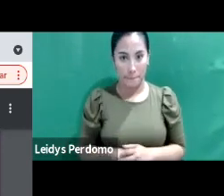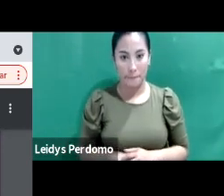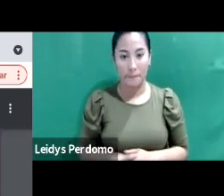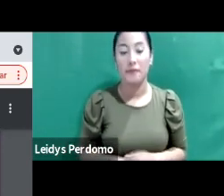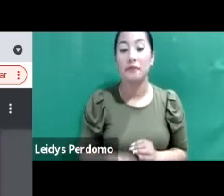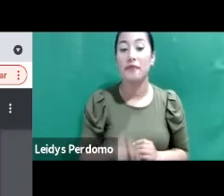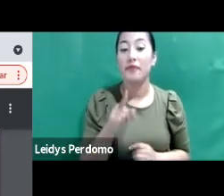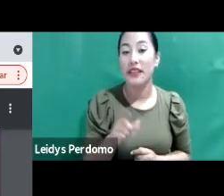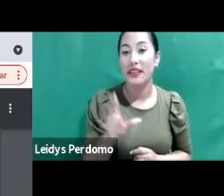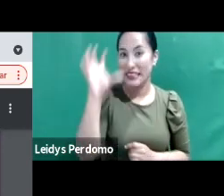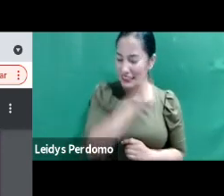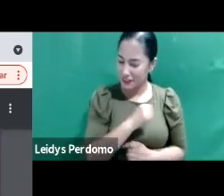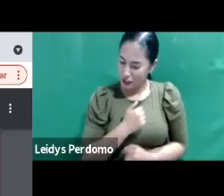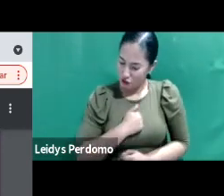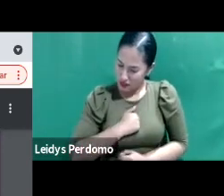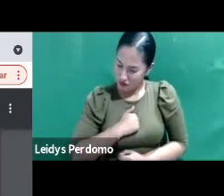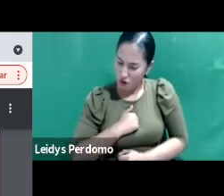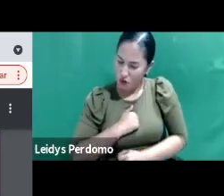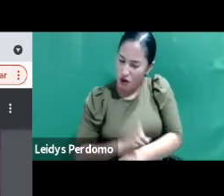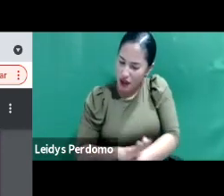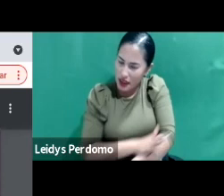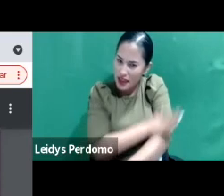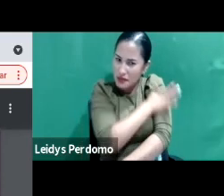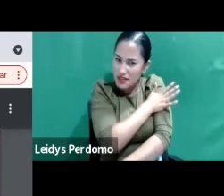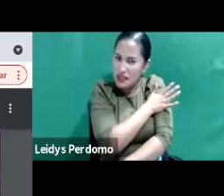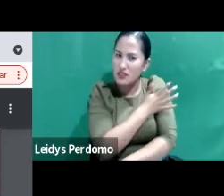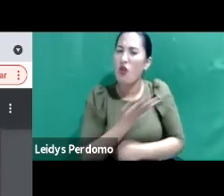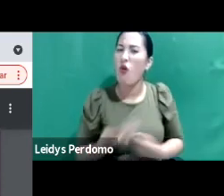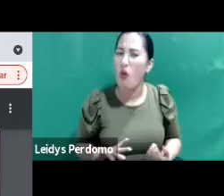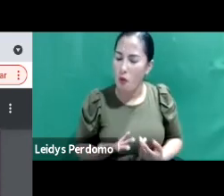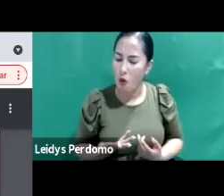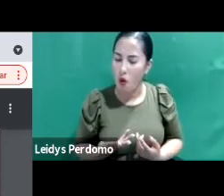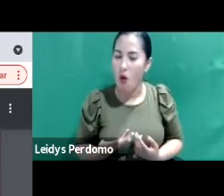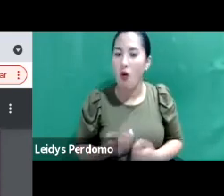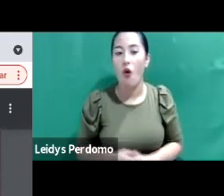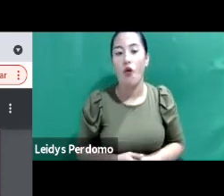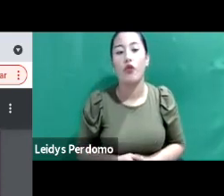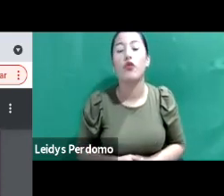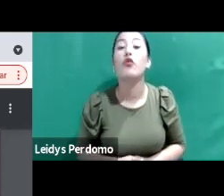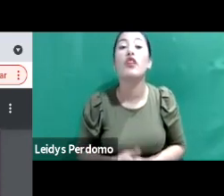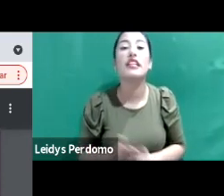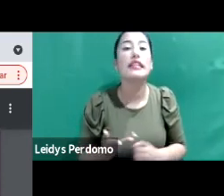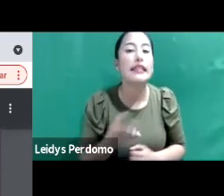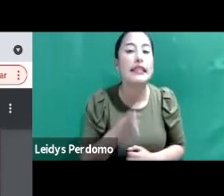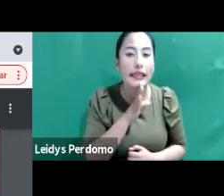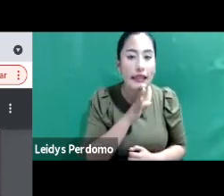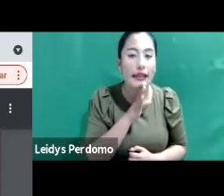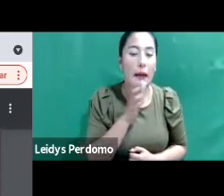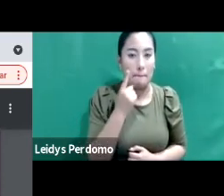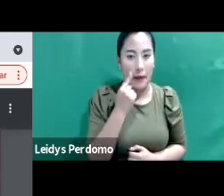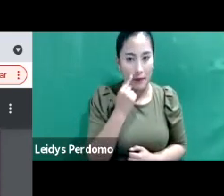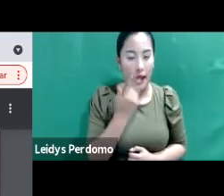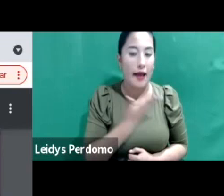la identificación de las emociones, de la nominación, y mucha de esa nominación la hacemos los padres, la autoridad